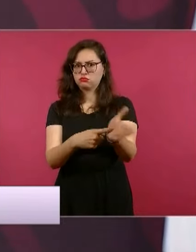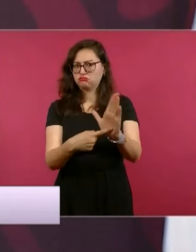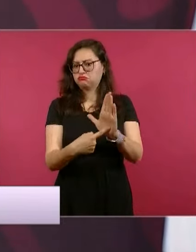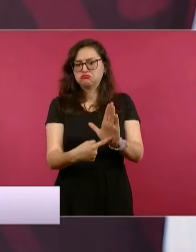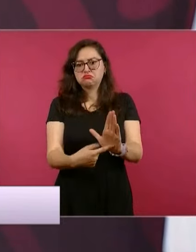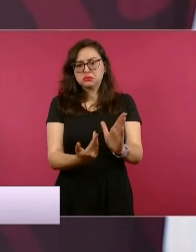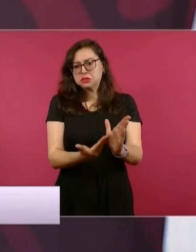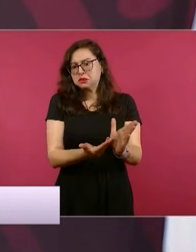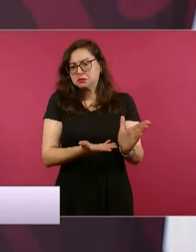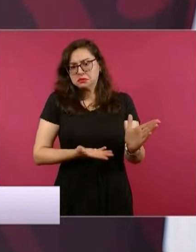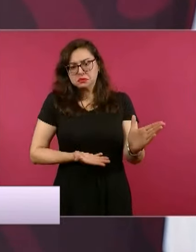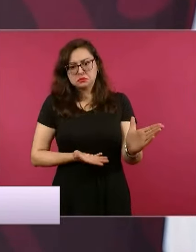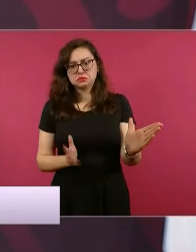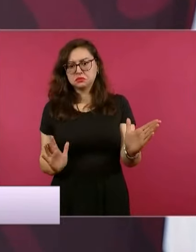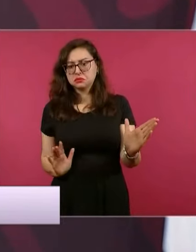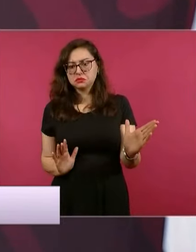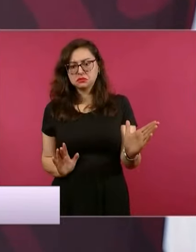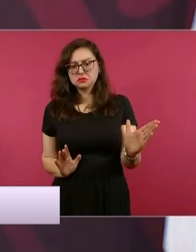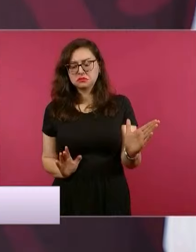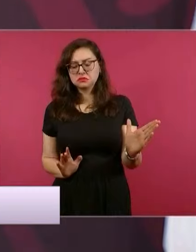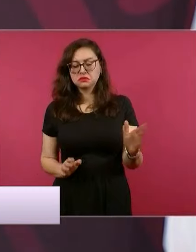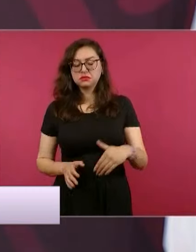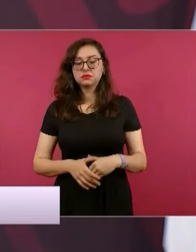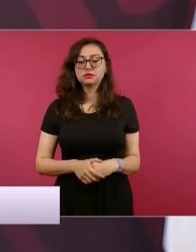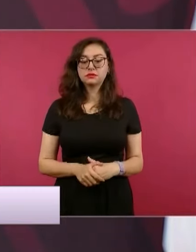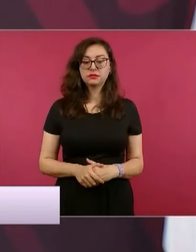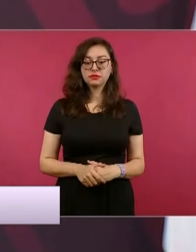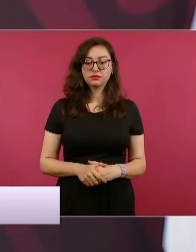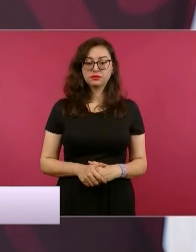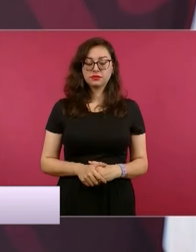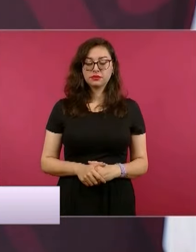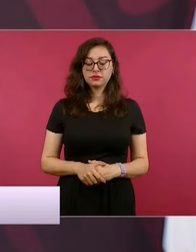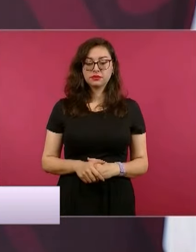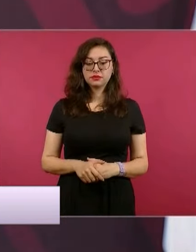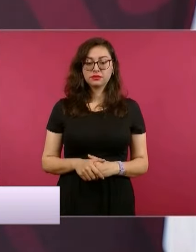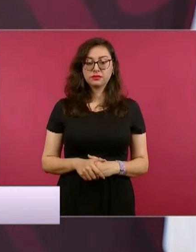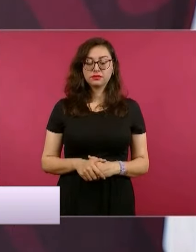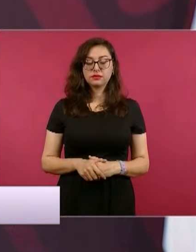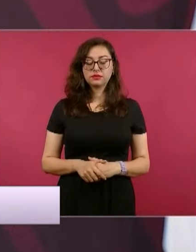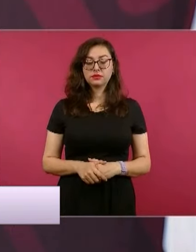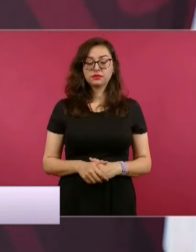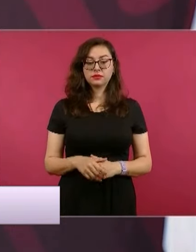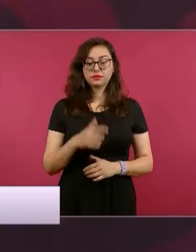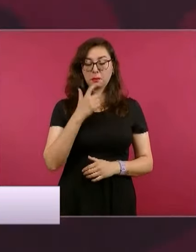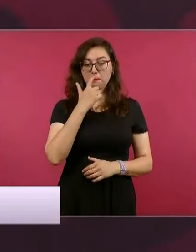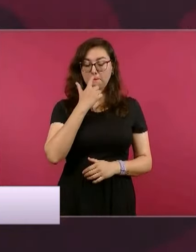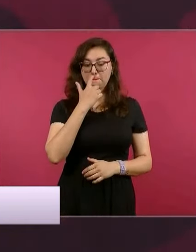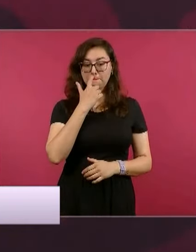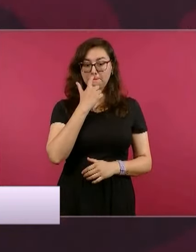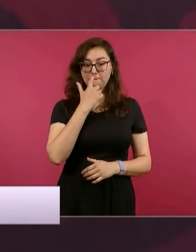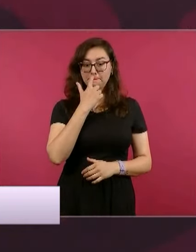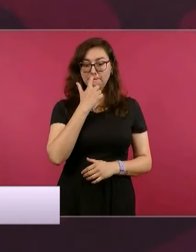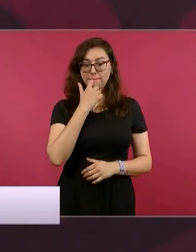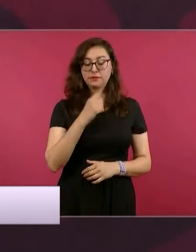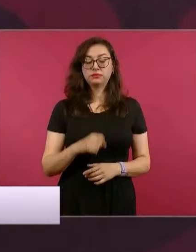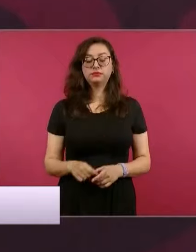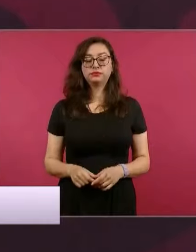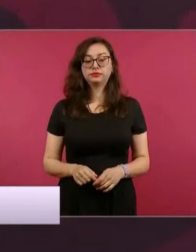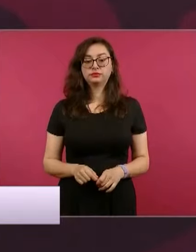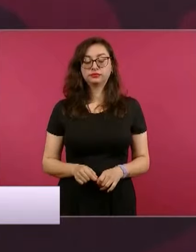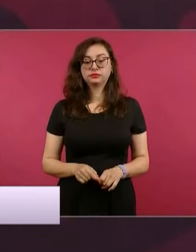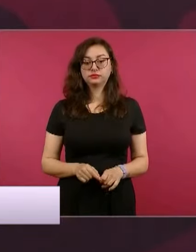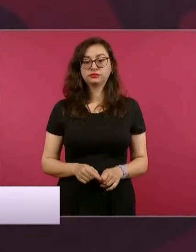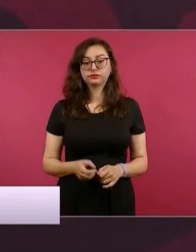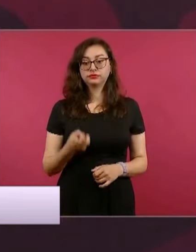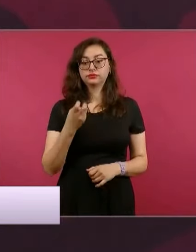han habido prácticamente robo de estos vehículos que después aparecen en las confrontaciones que se han tenido, pero cuando